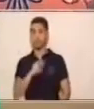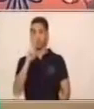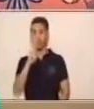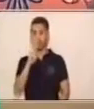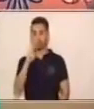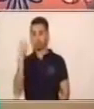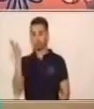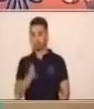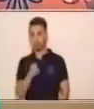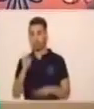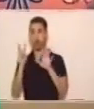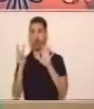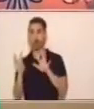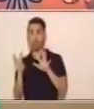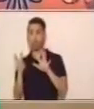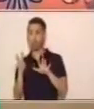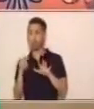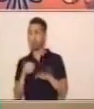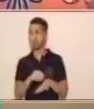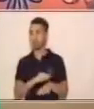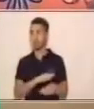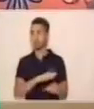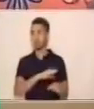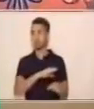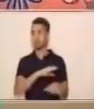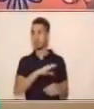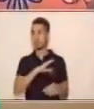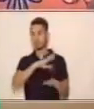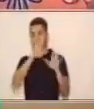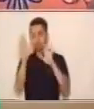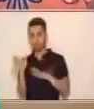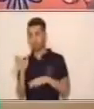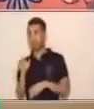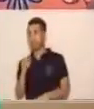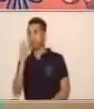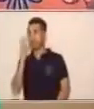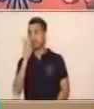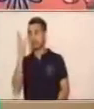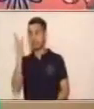2 octavos. Luego, si salta hacia acá, sería